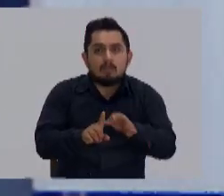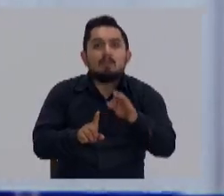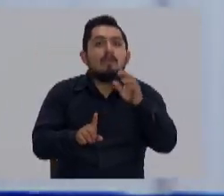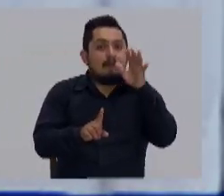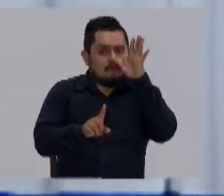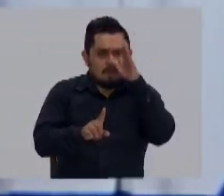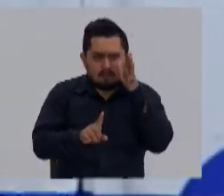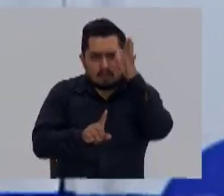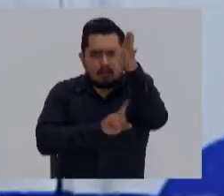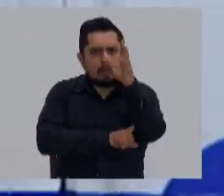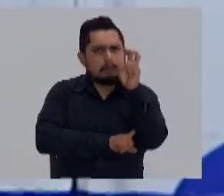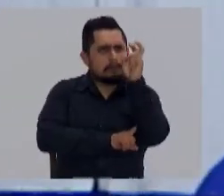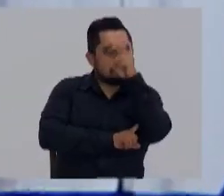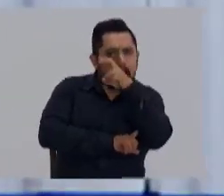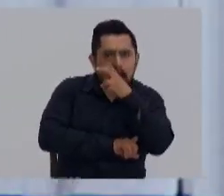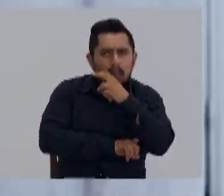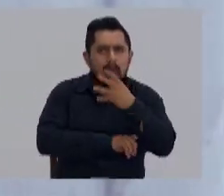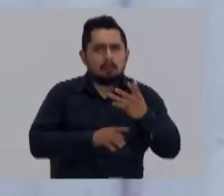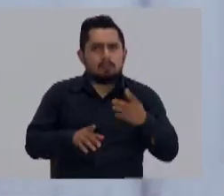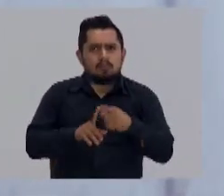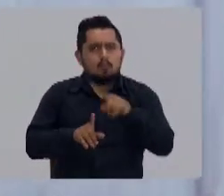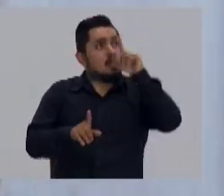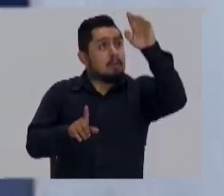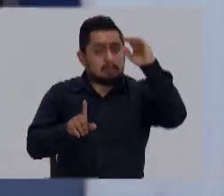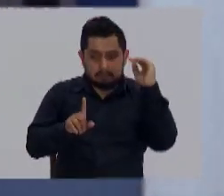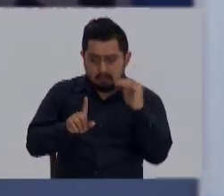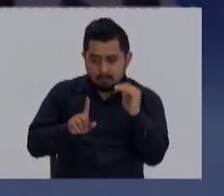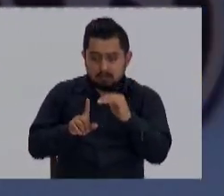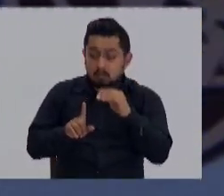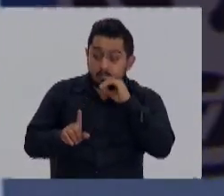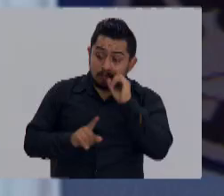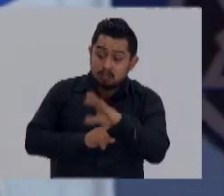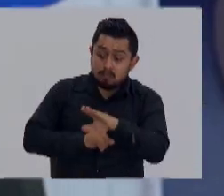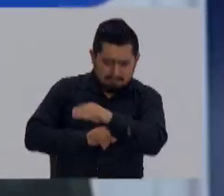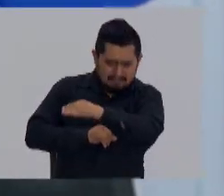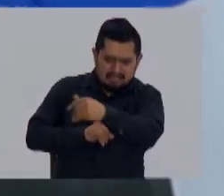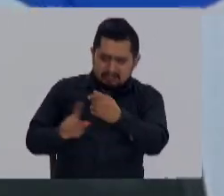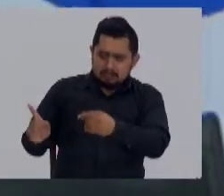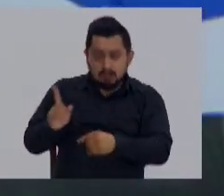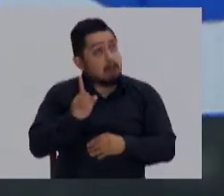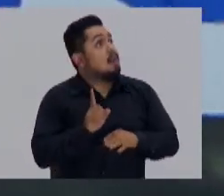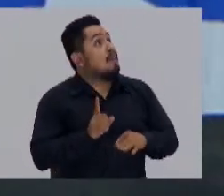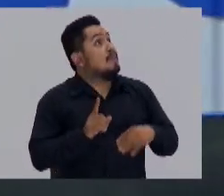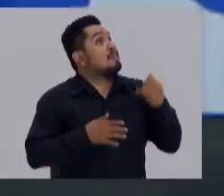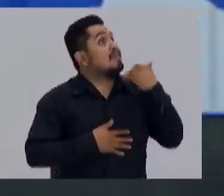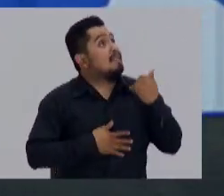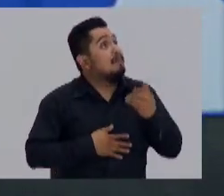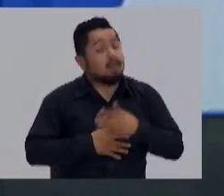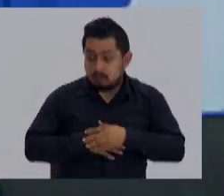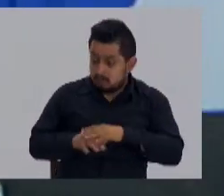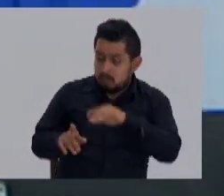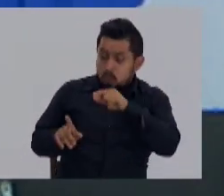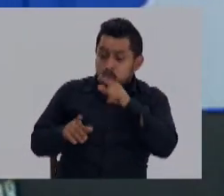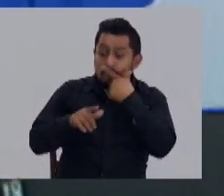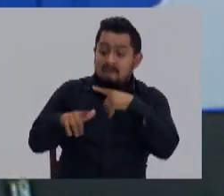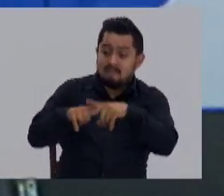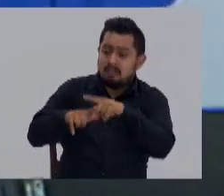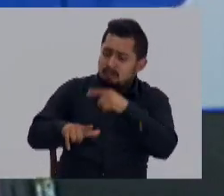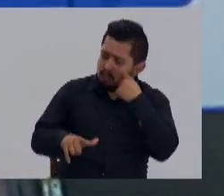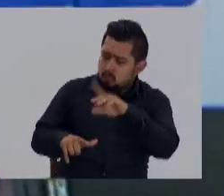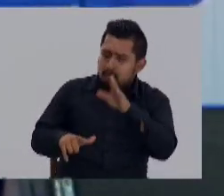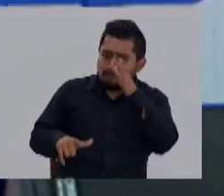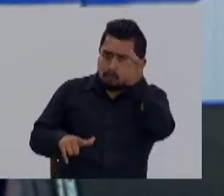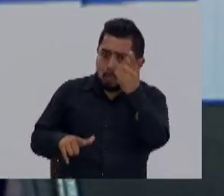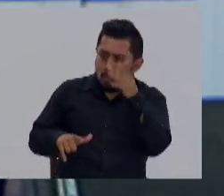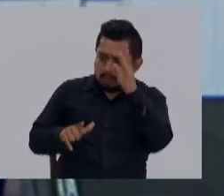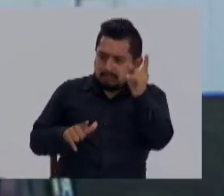rara. ¿Y por qué? Porque Dios le dice: mire Ezequiel, vení, anda a predicarle a los hermanos del tabernáculo que Cristo